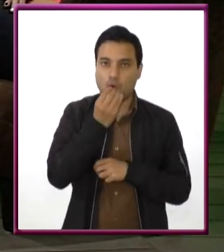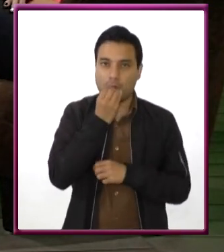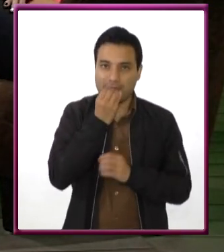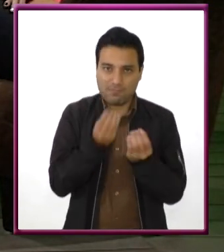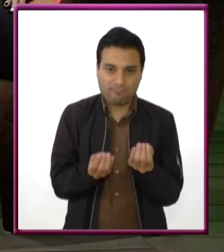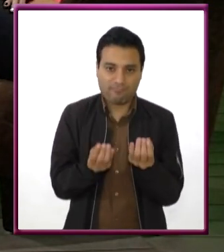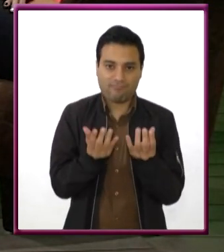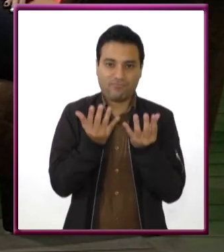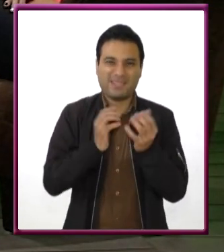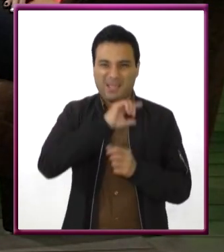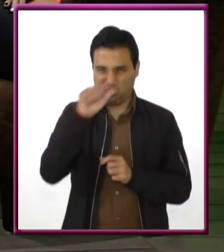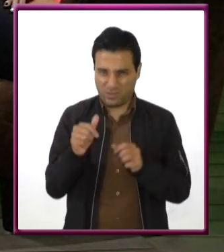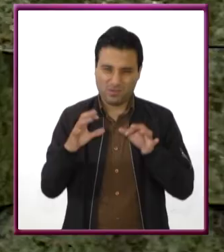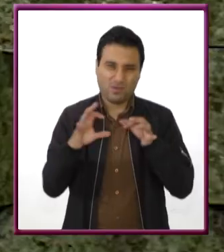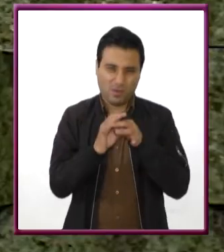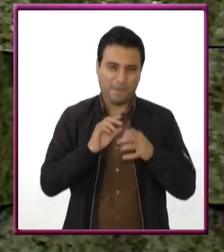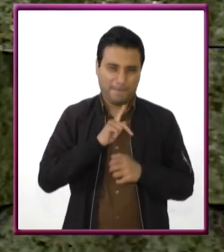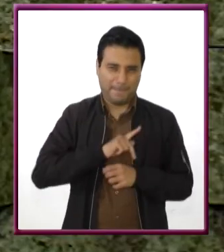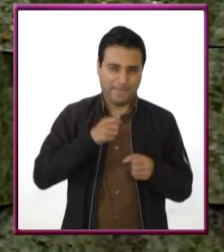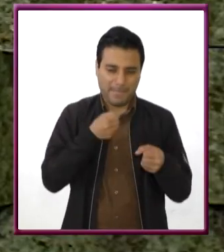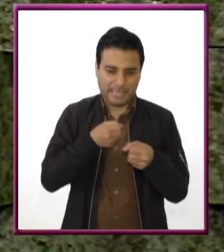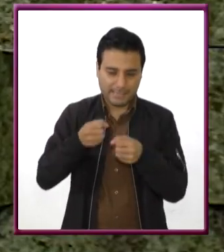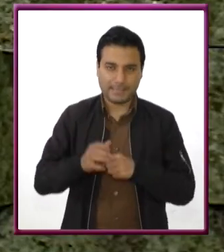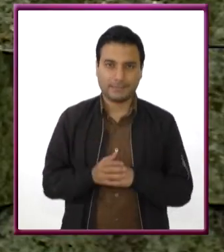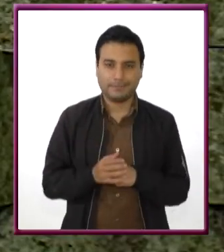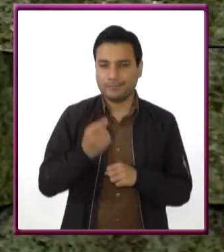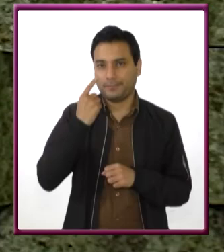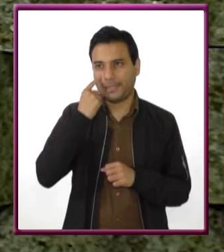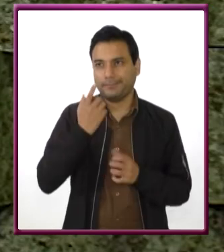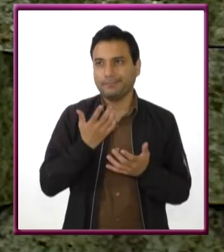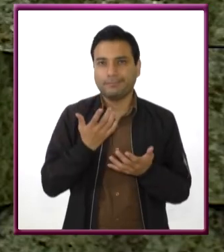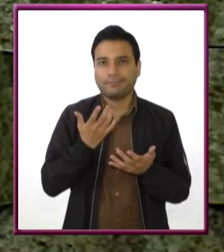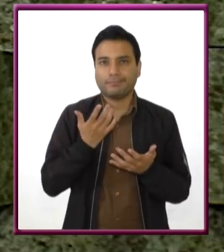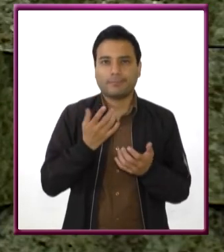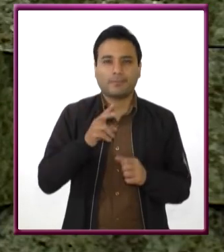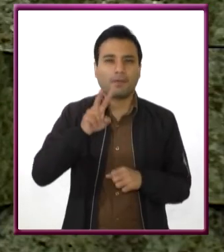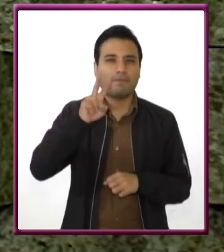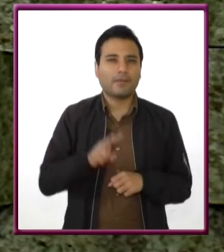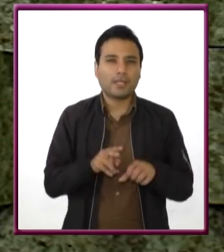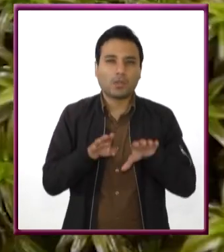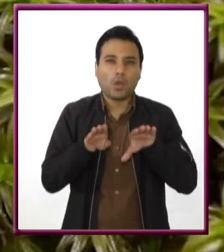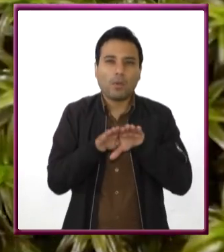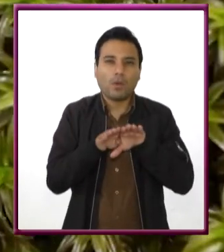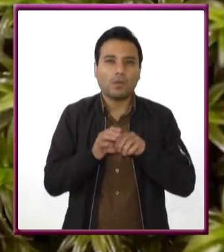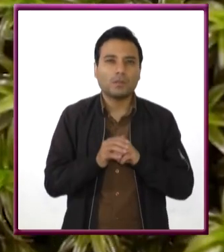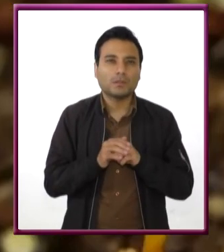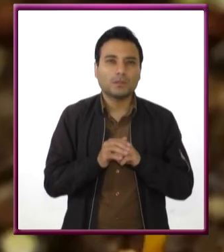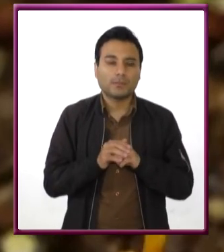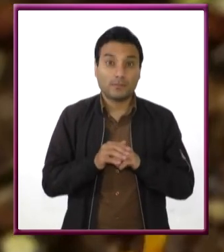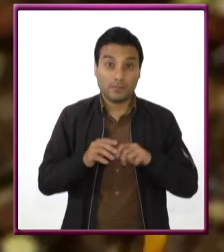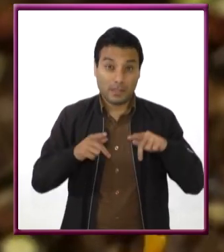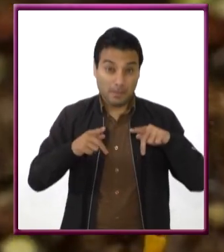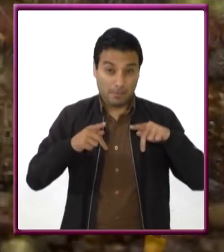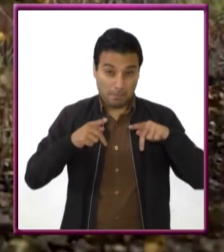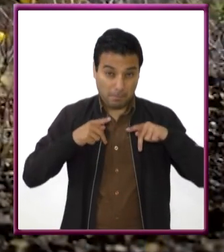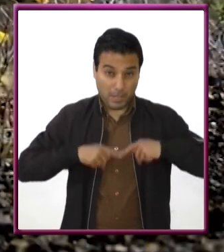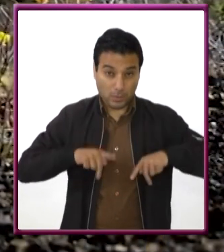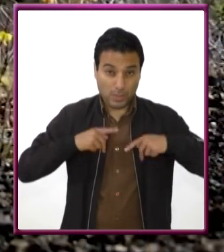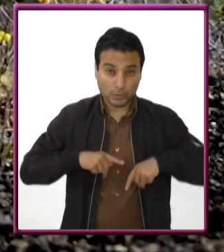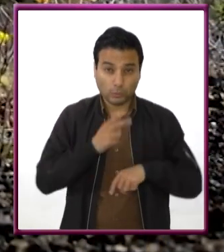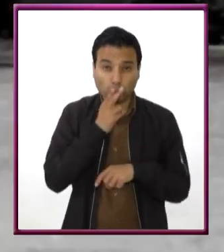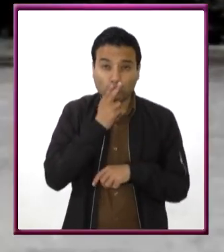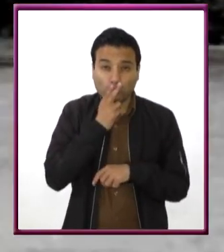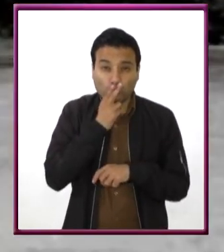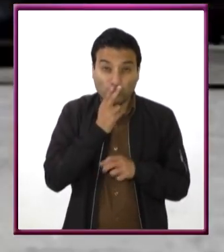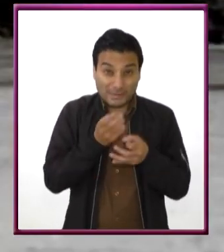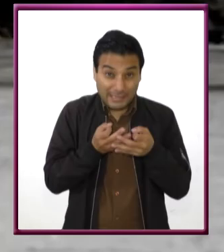con los plaguicidas. Gracias. Porque realmente hay muy poca apreciación de la importancia fundamental